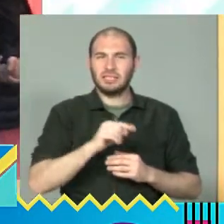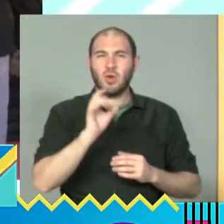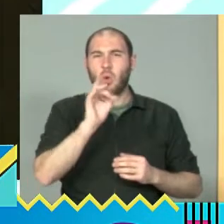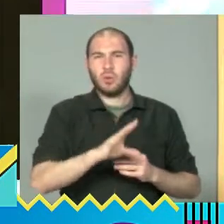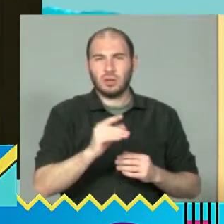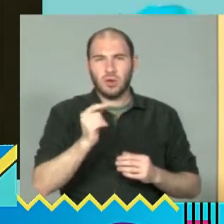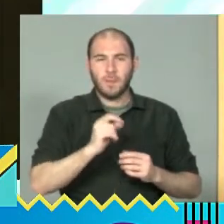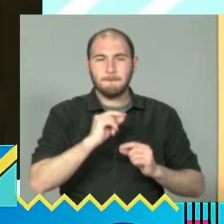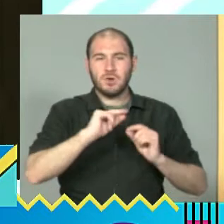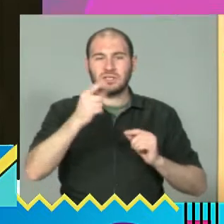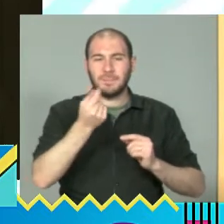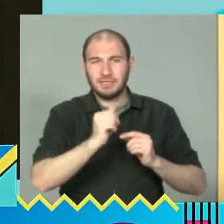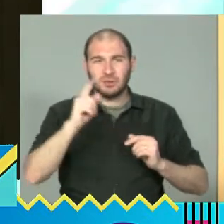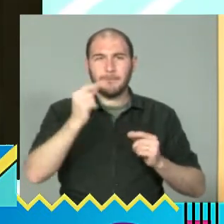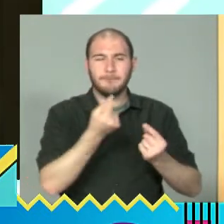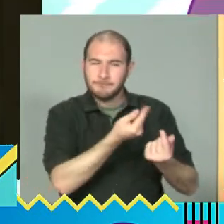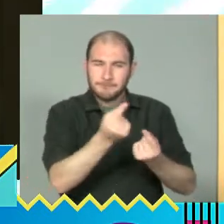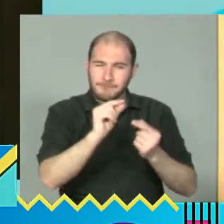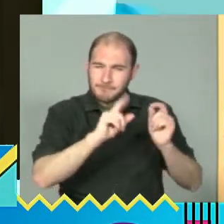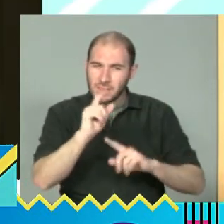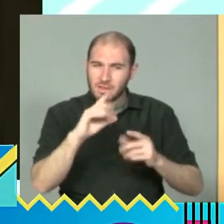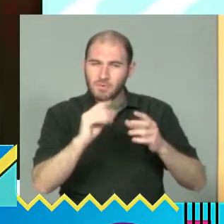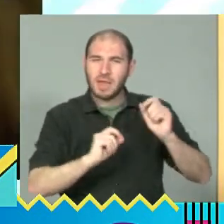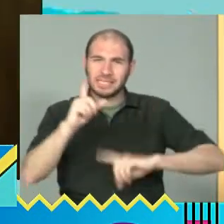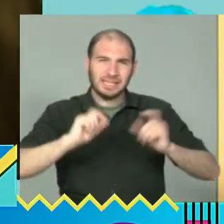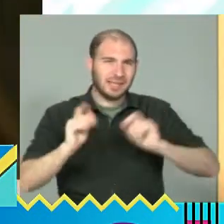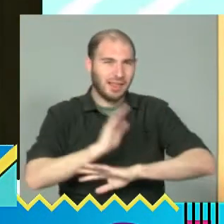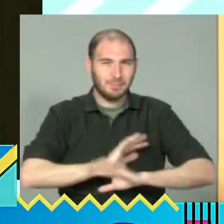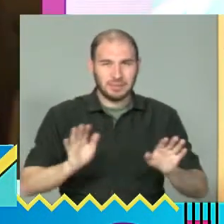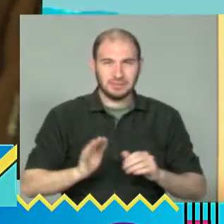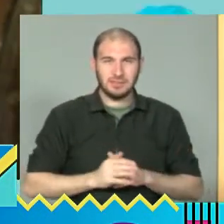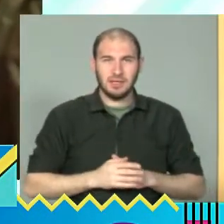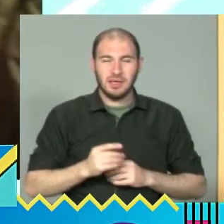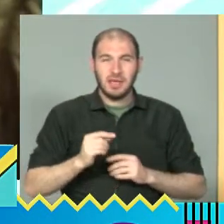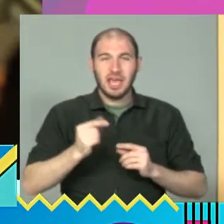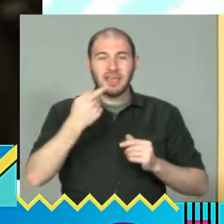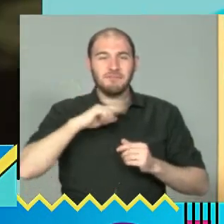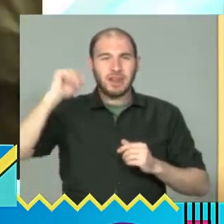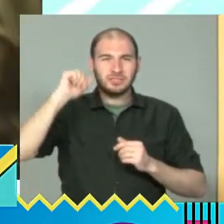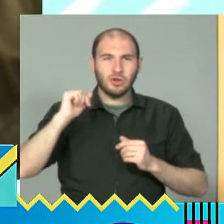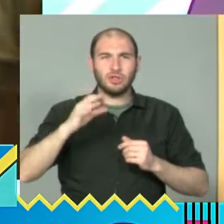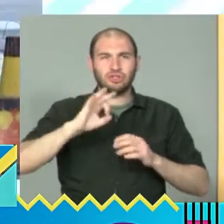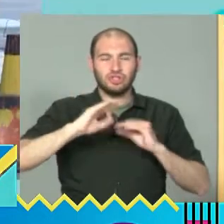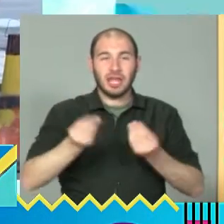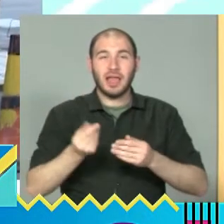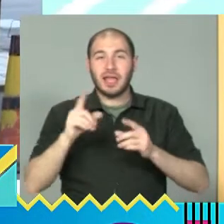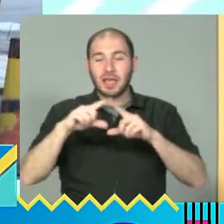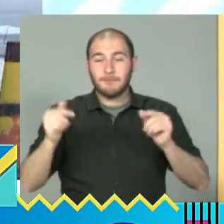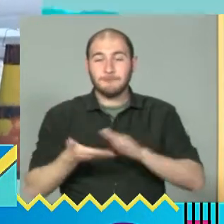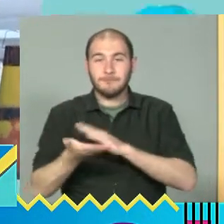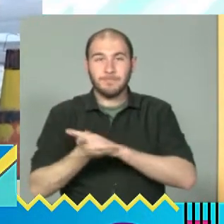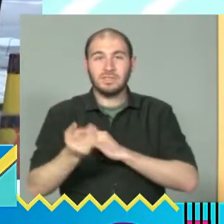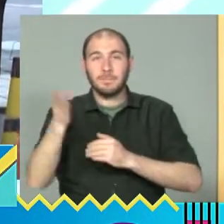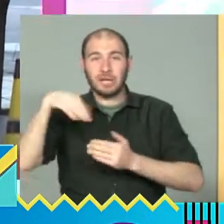simplemente una variación de precios medida con algún método estadístico. Sí. En realidad la verdadera inflación es la tasa de emisión monetaria del Banco